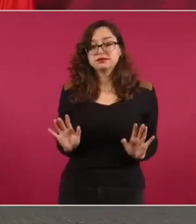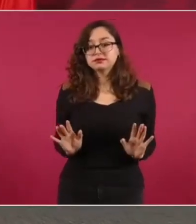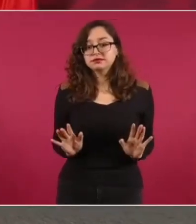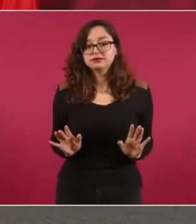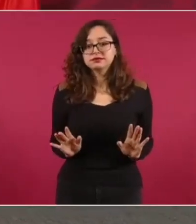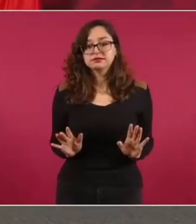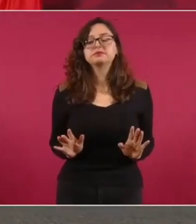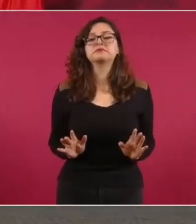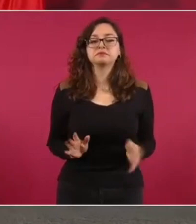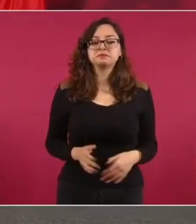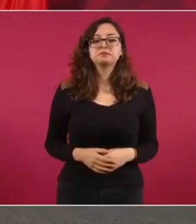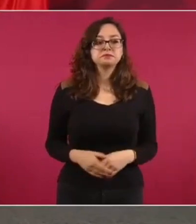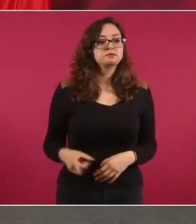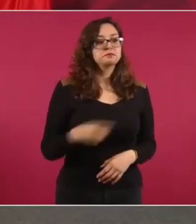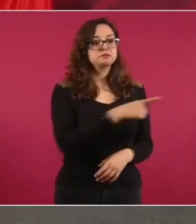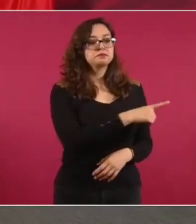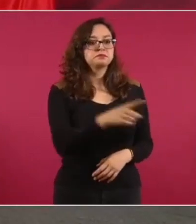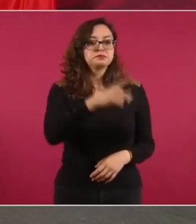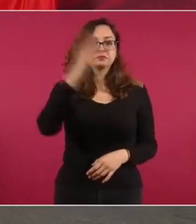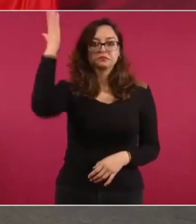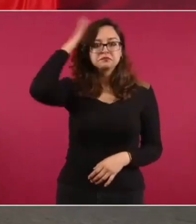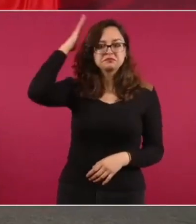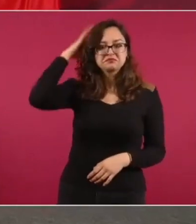se hicieron millonarios.